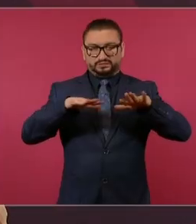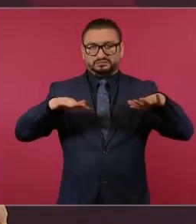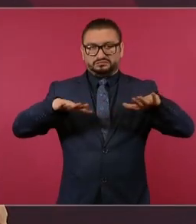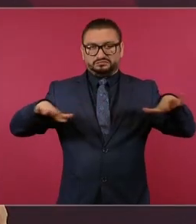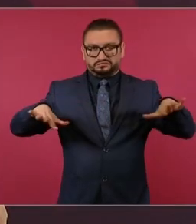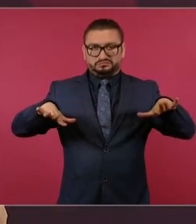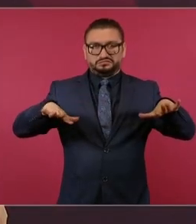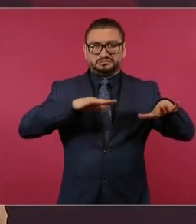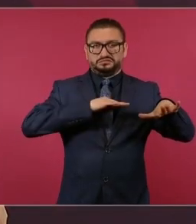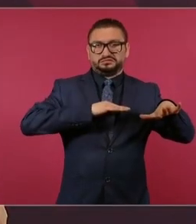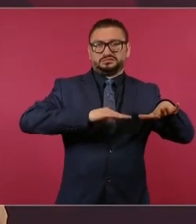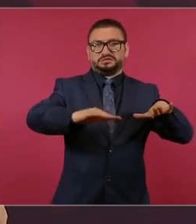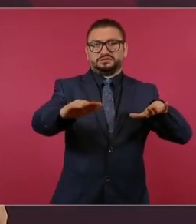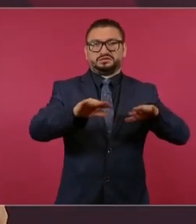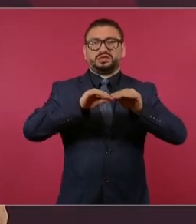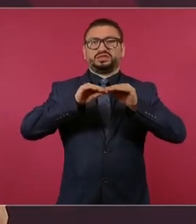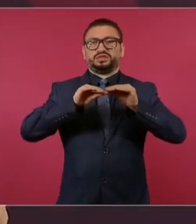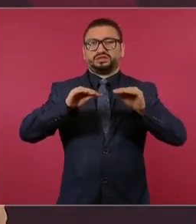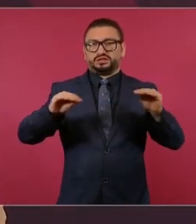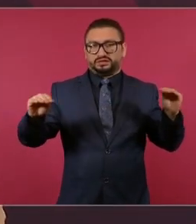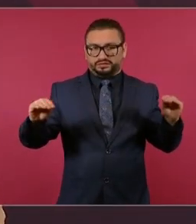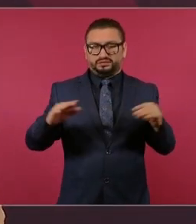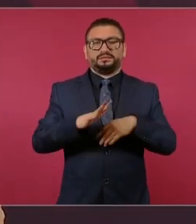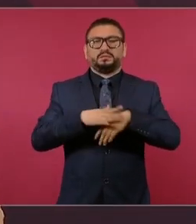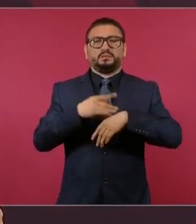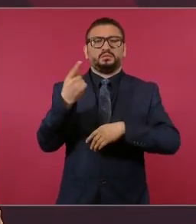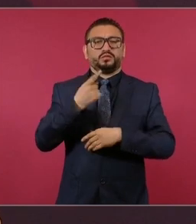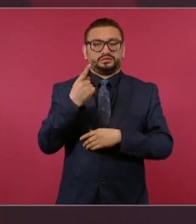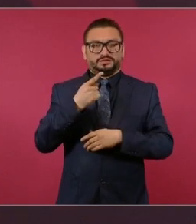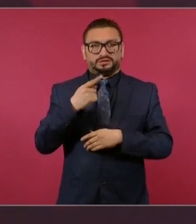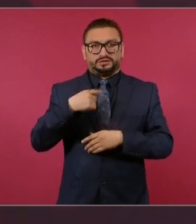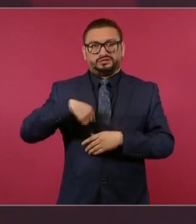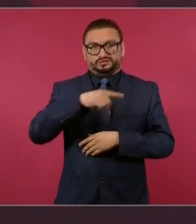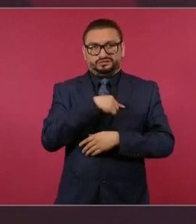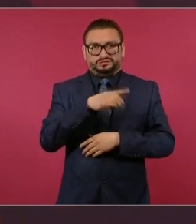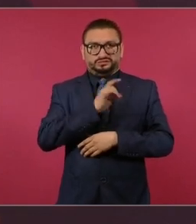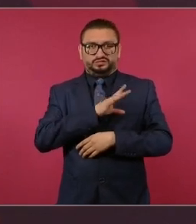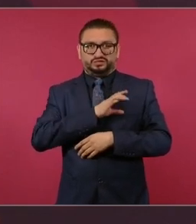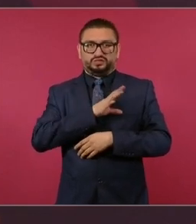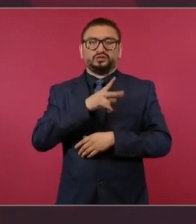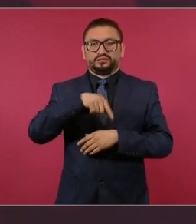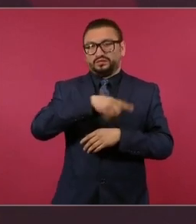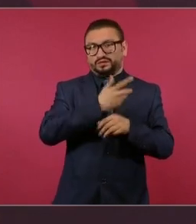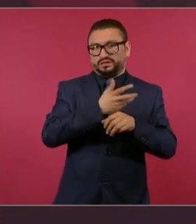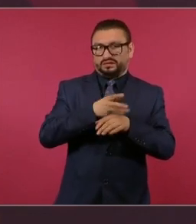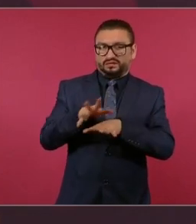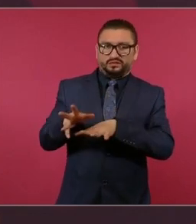Porque había el temor de que nos absorbieran.